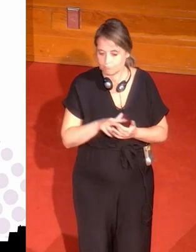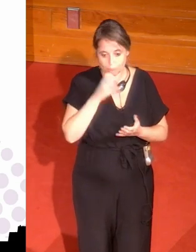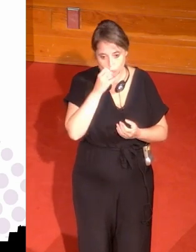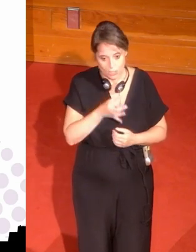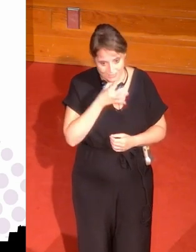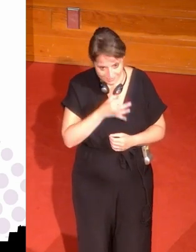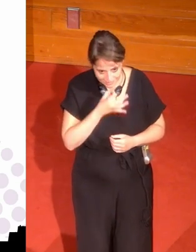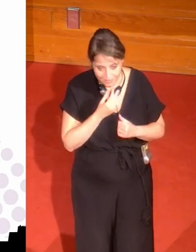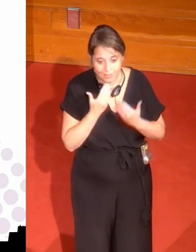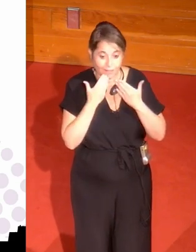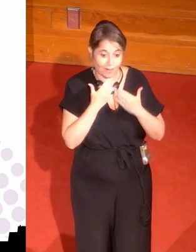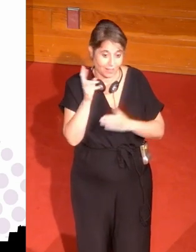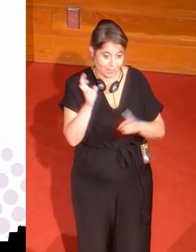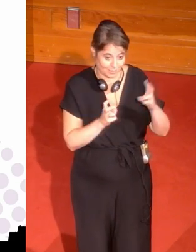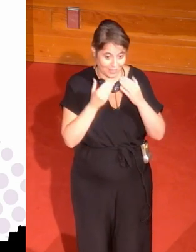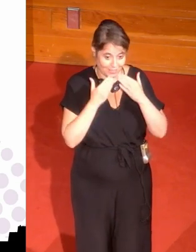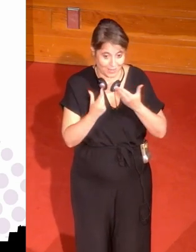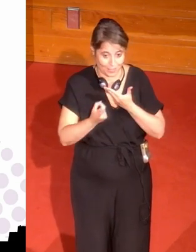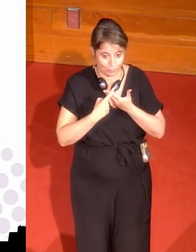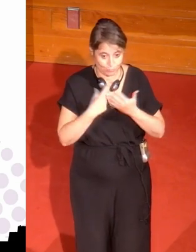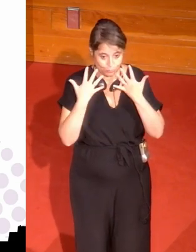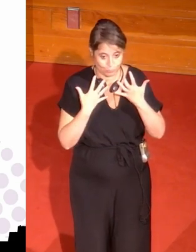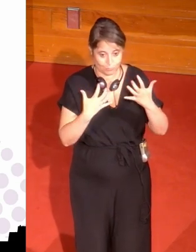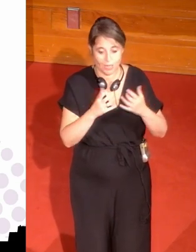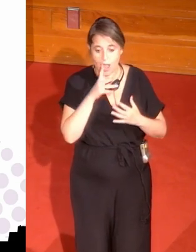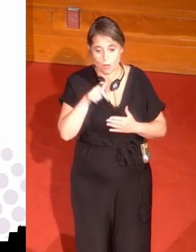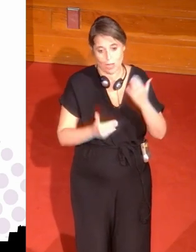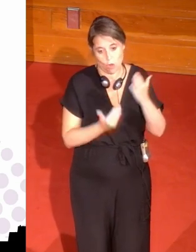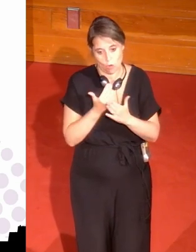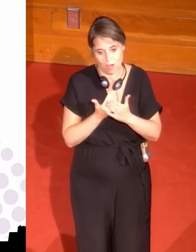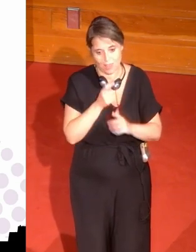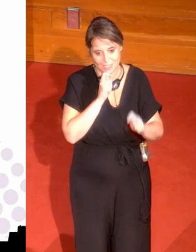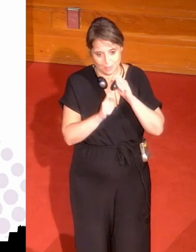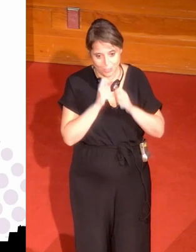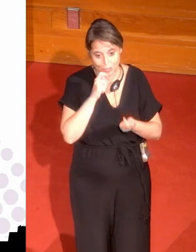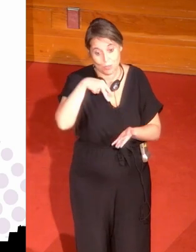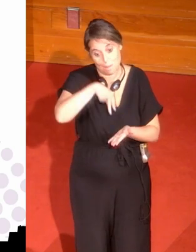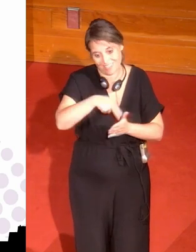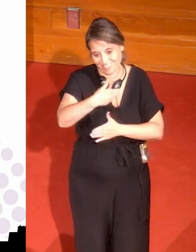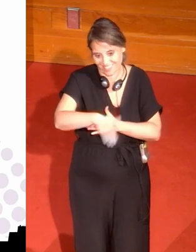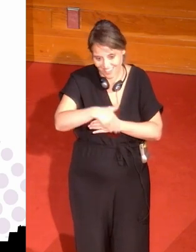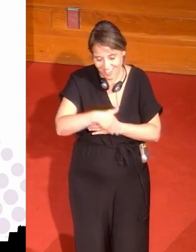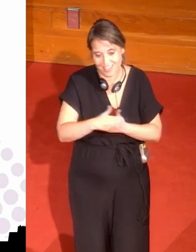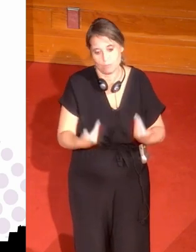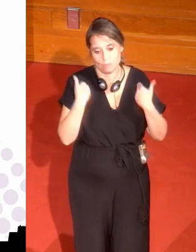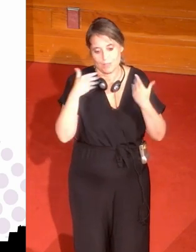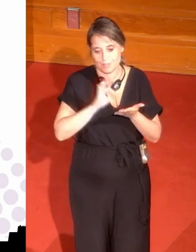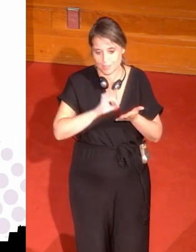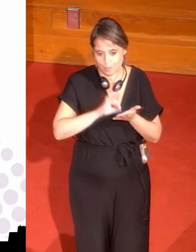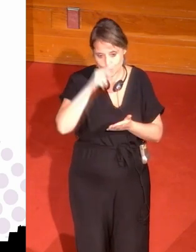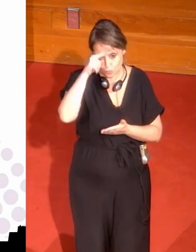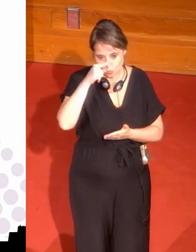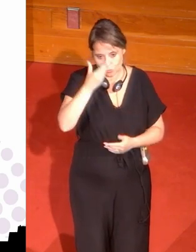Bueno buenas tardes y gracias por vuestra presencia seguimos con las jornadas de periodismo a pie de calle organizadas por el servicio de cultura del